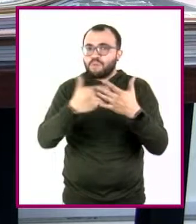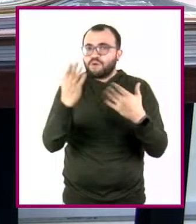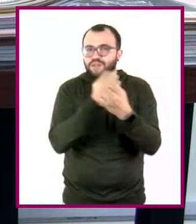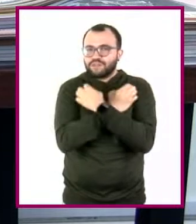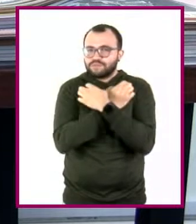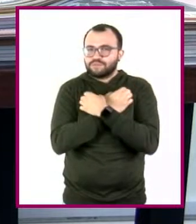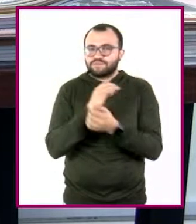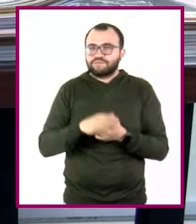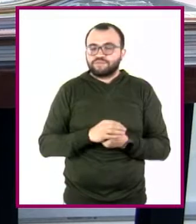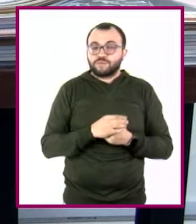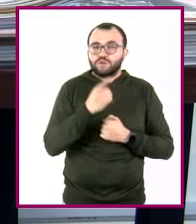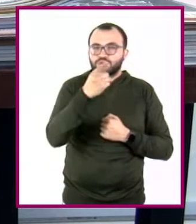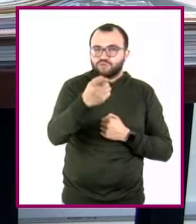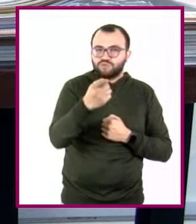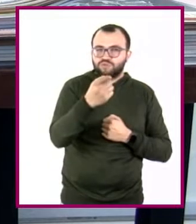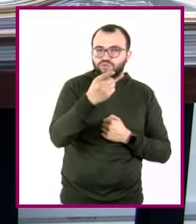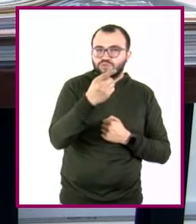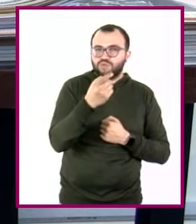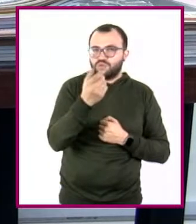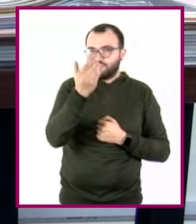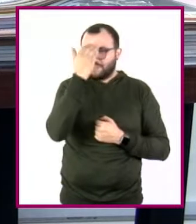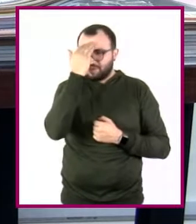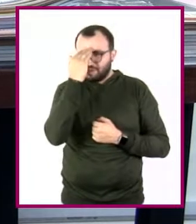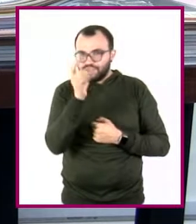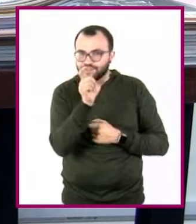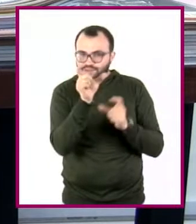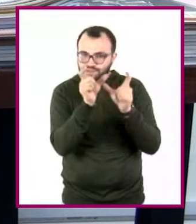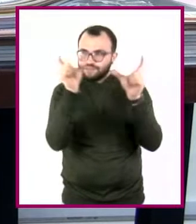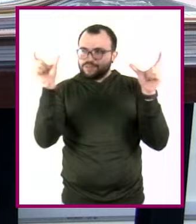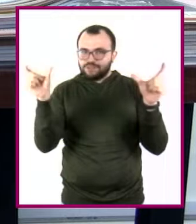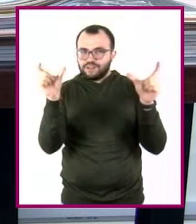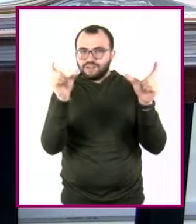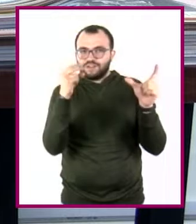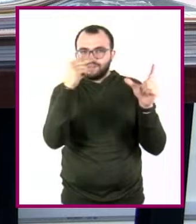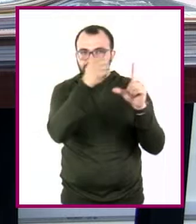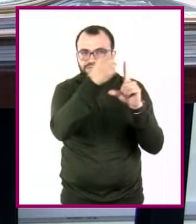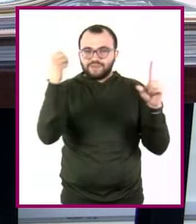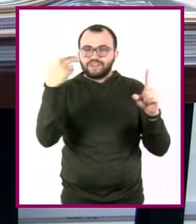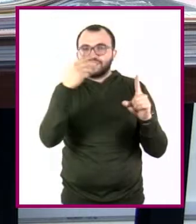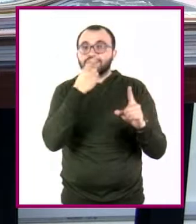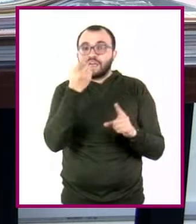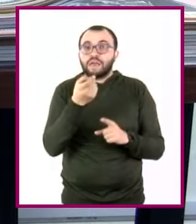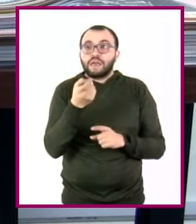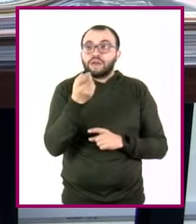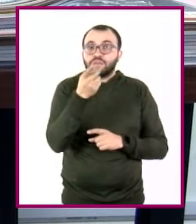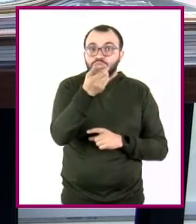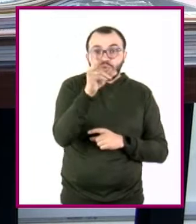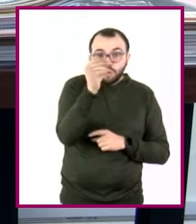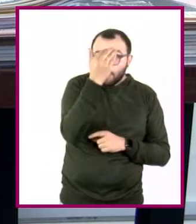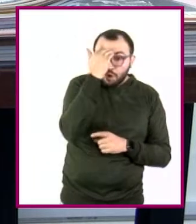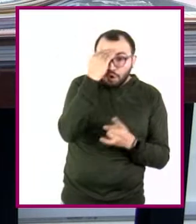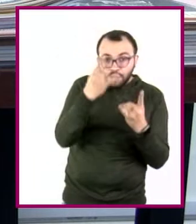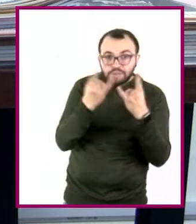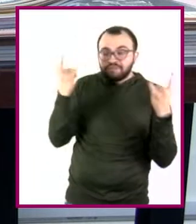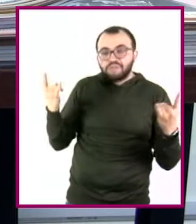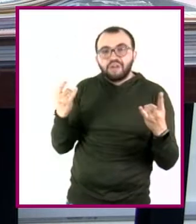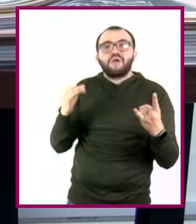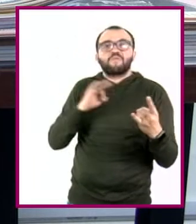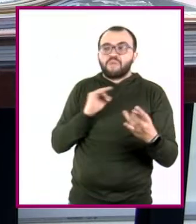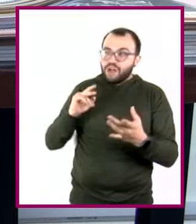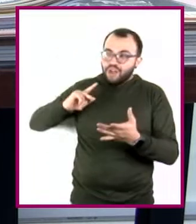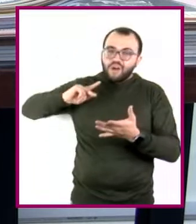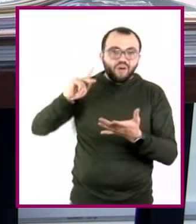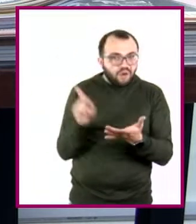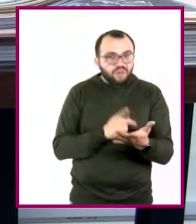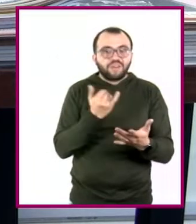la frase, quien no conoce su historia está condenado a repetirla? Creo que sí. Bueno, porque en